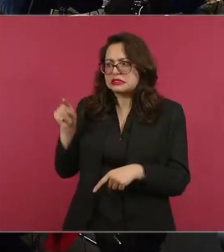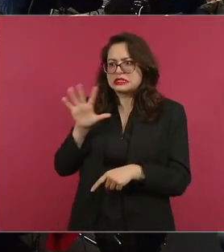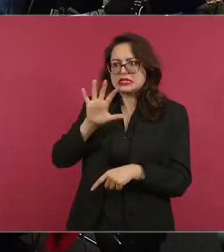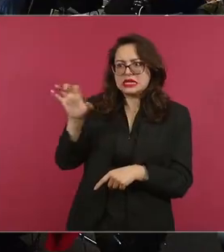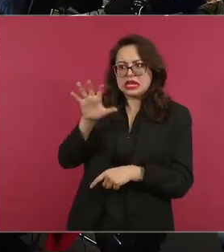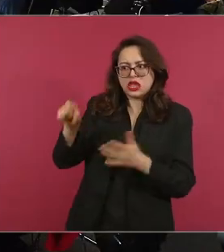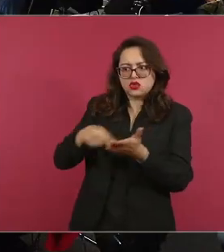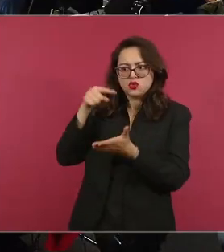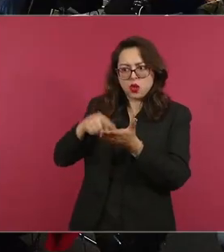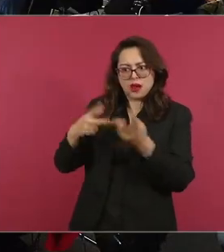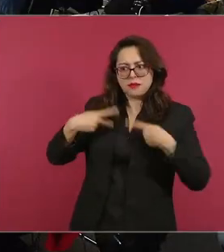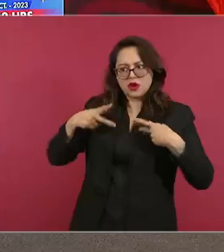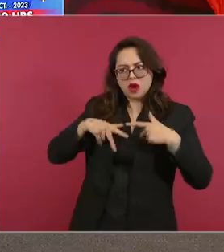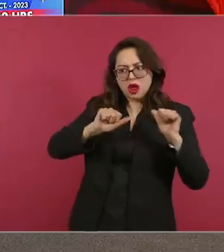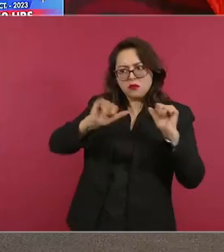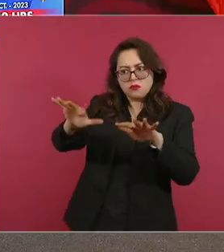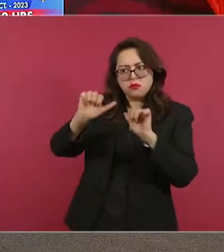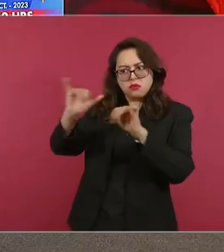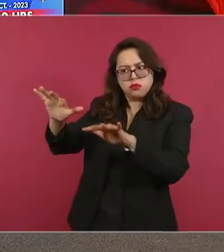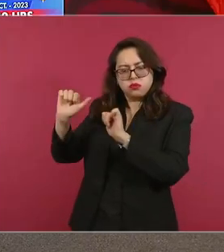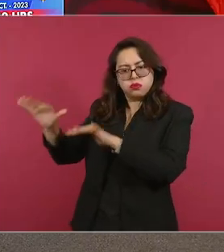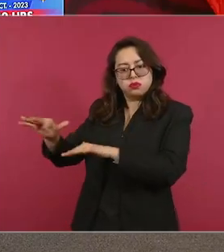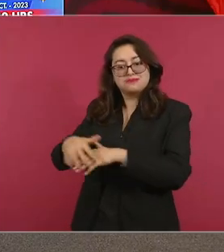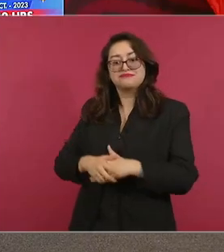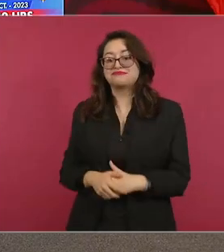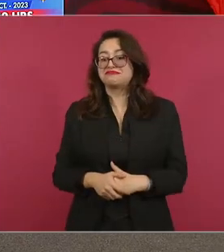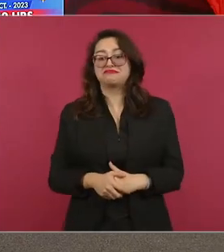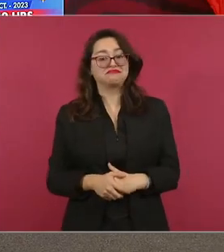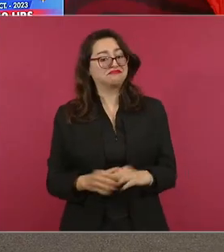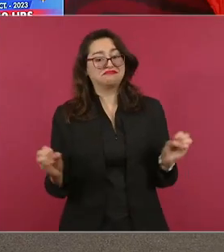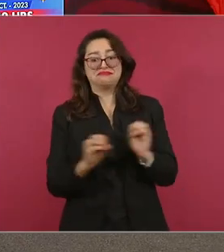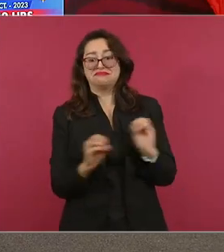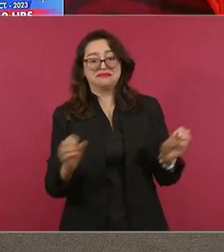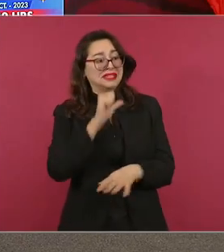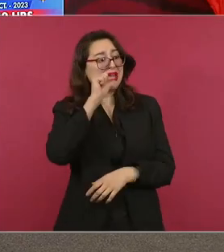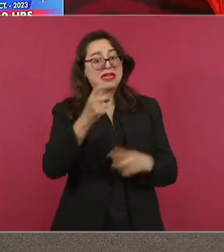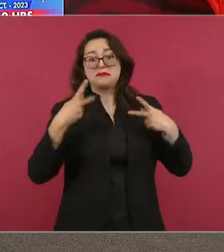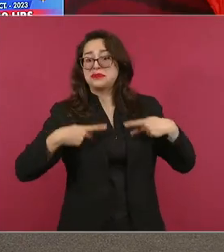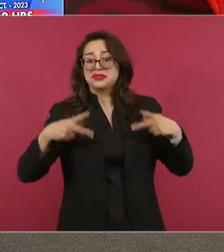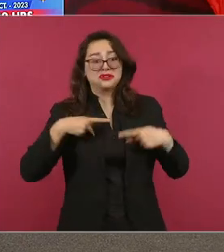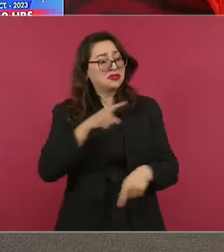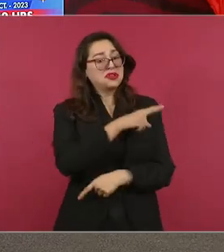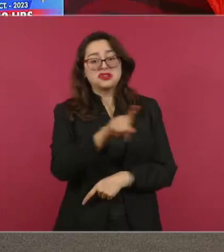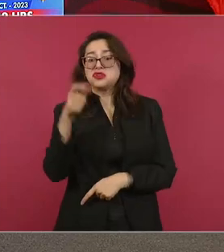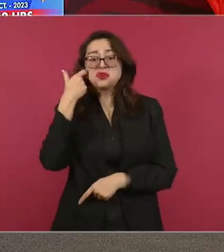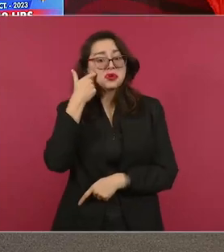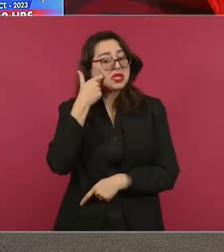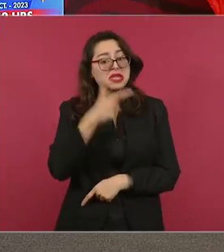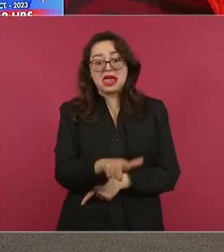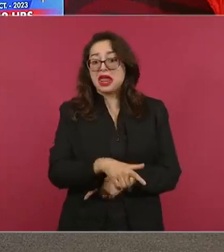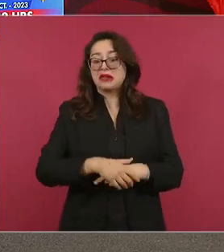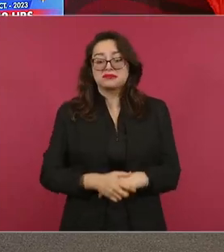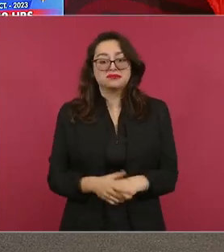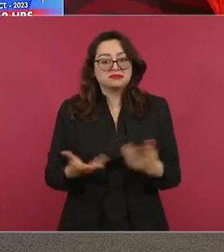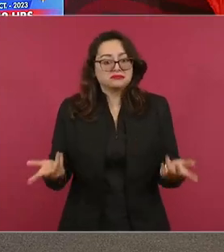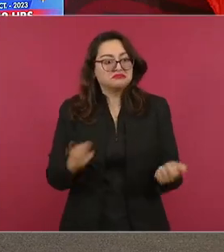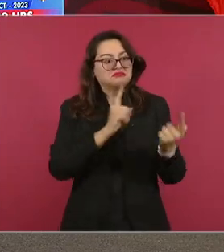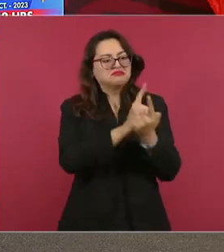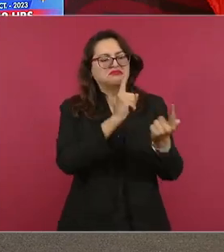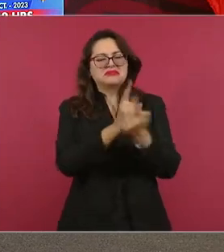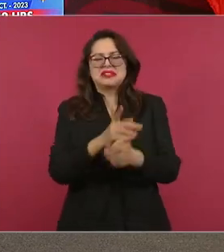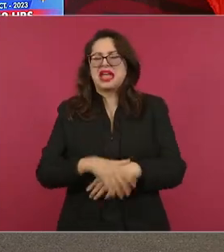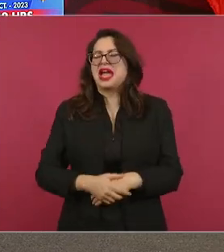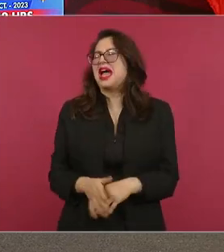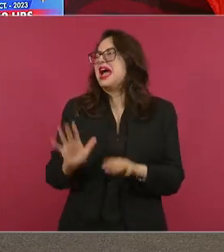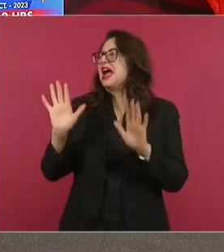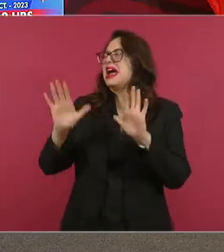¿o todavía no? Aquí en Tecpan de Galeana, nadie. Nosotros platicábamos con la gente y bueno, pues decían que pues ya pasó